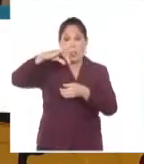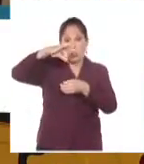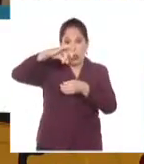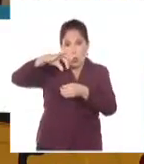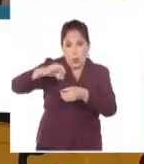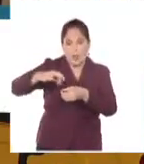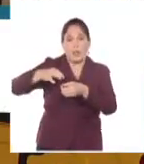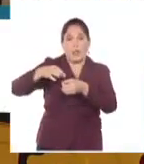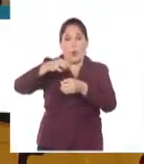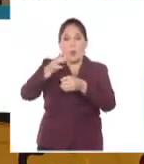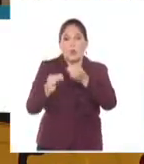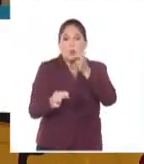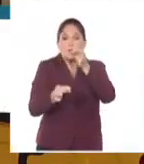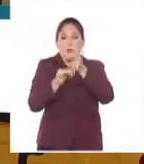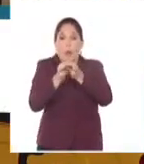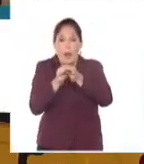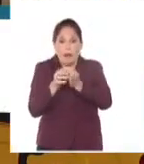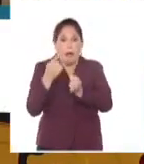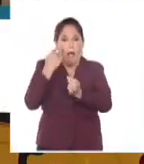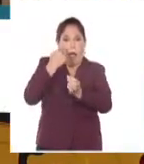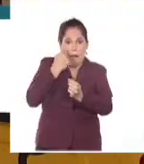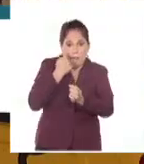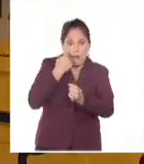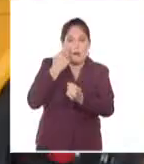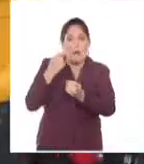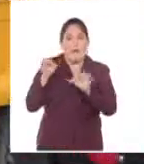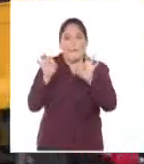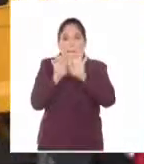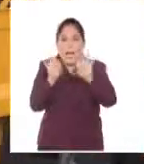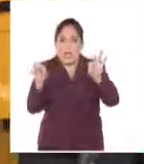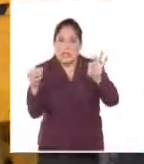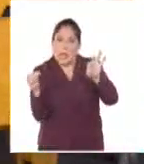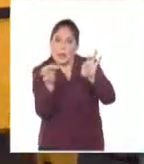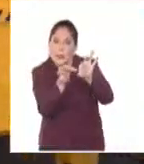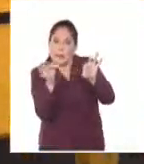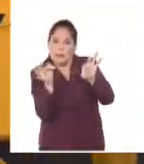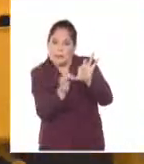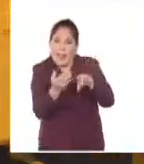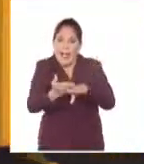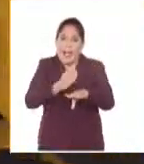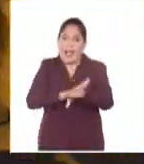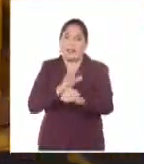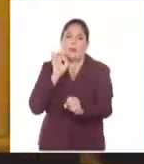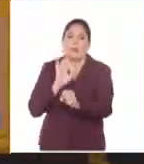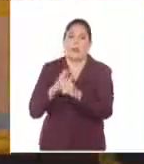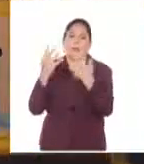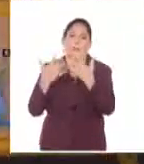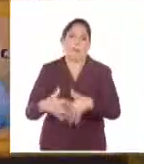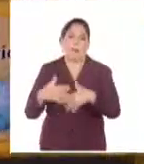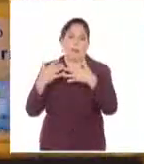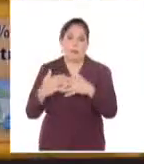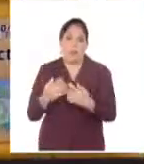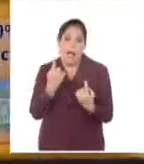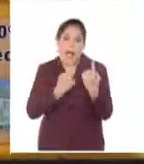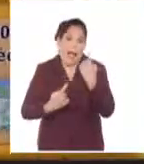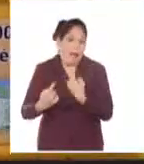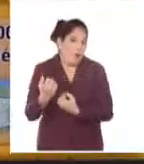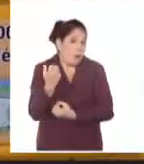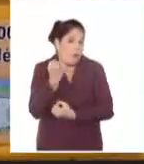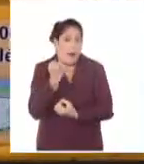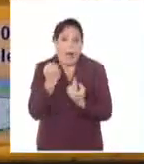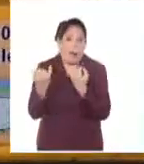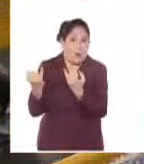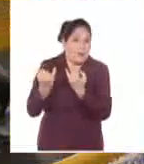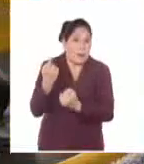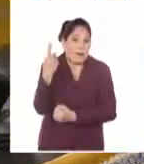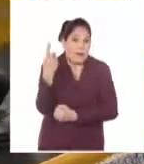tornillo, tuerca por tuerca, pasador por pasador, antes de empezar la producción. Si falta alguno, lo informamos a